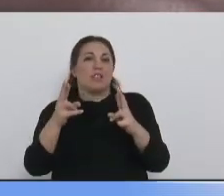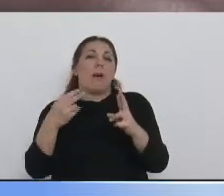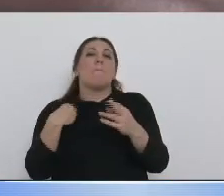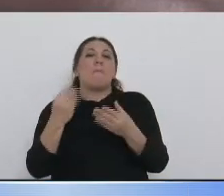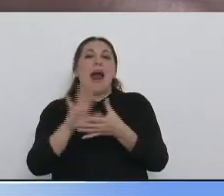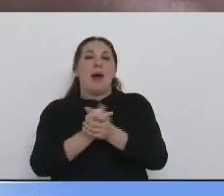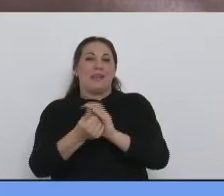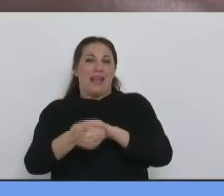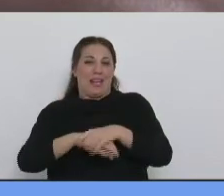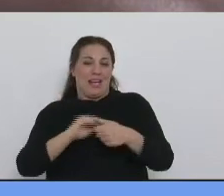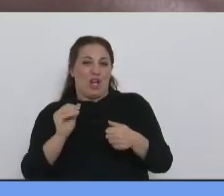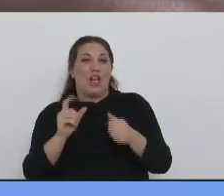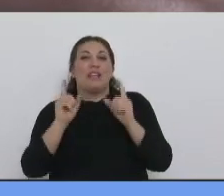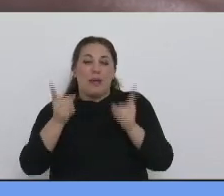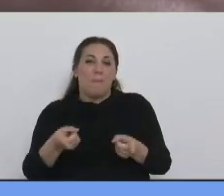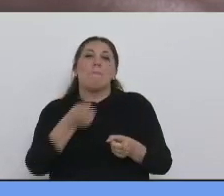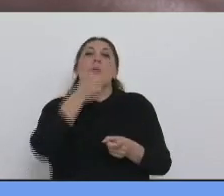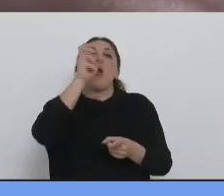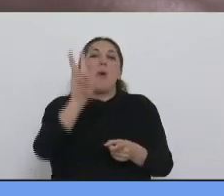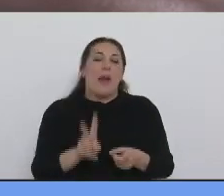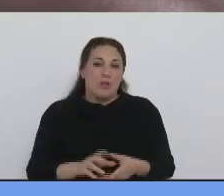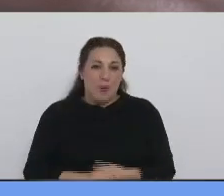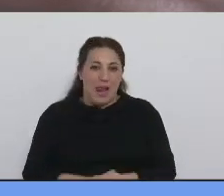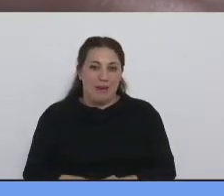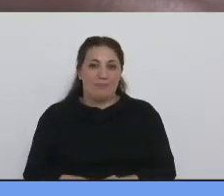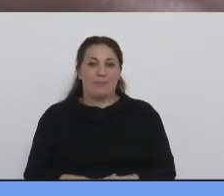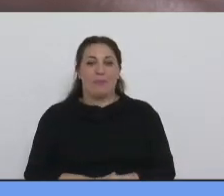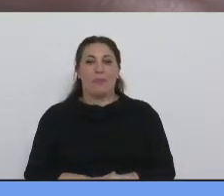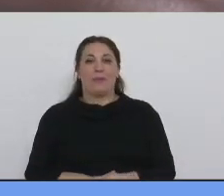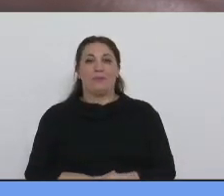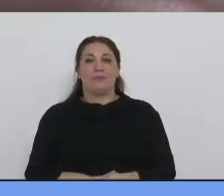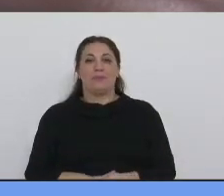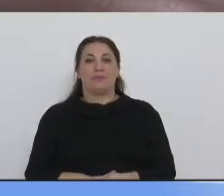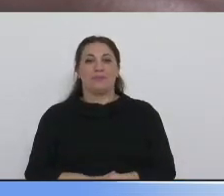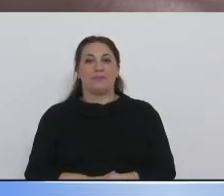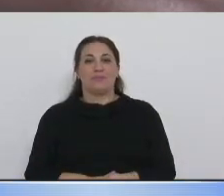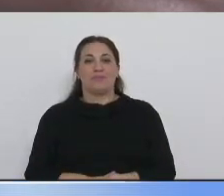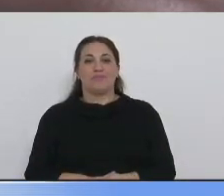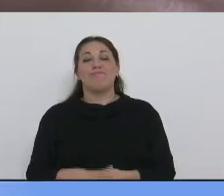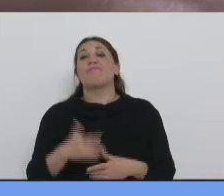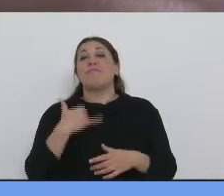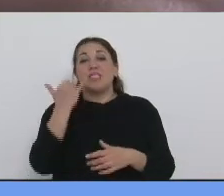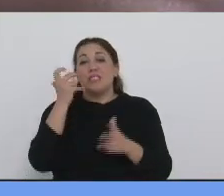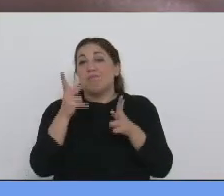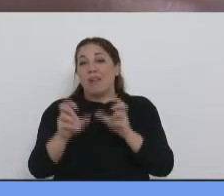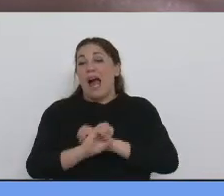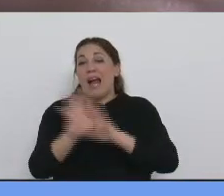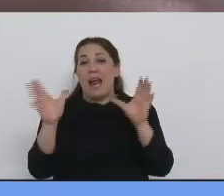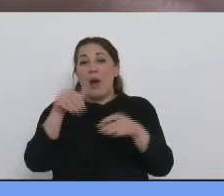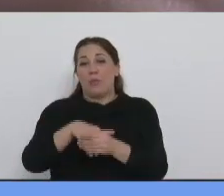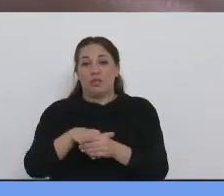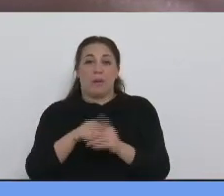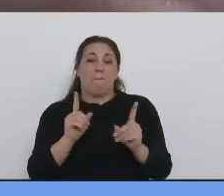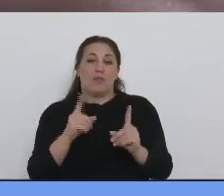también en el caso de venezuela al solo efecto de aclarar nuestro voto ese es nuestro nuestra